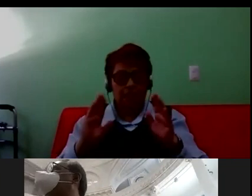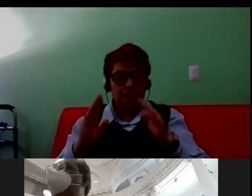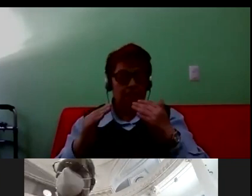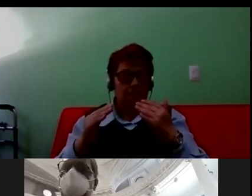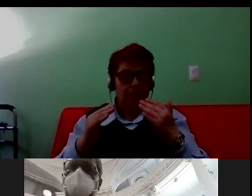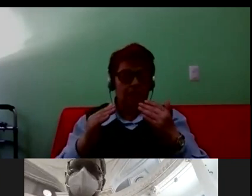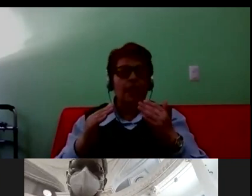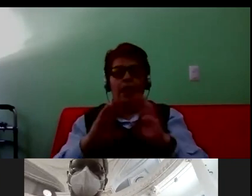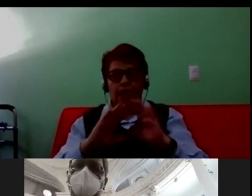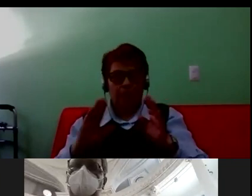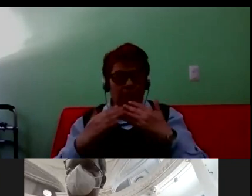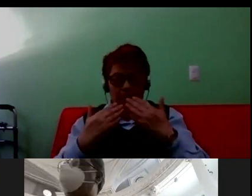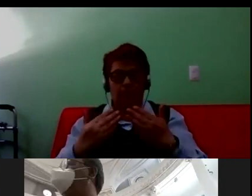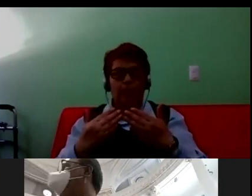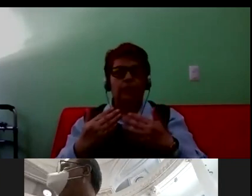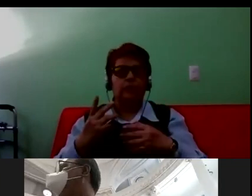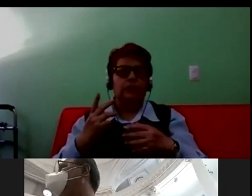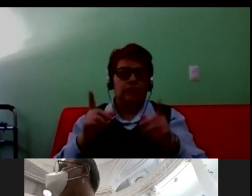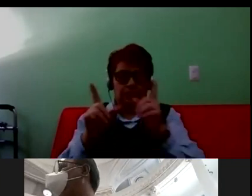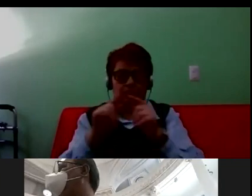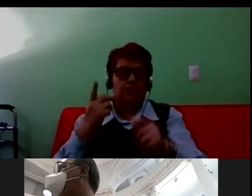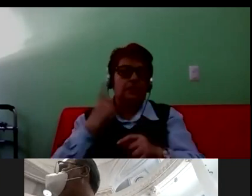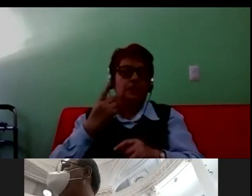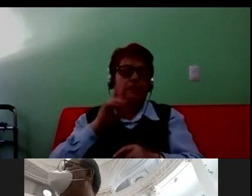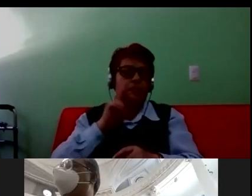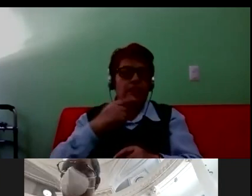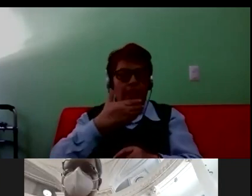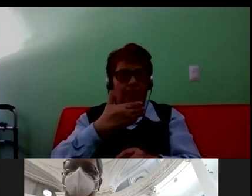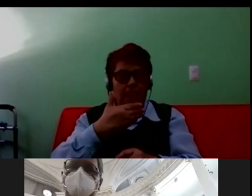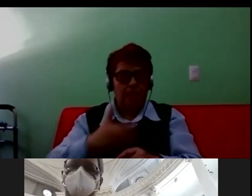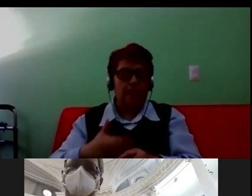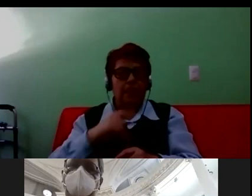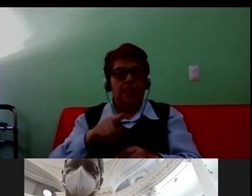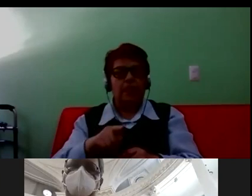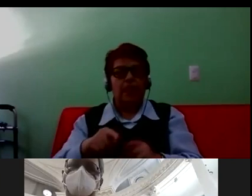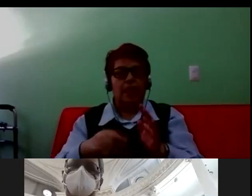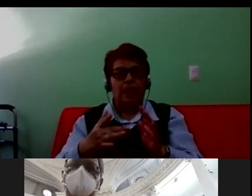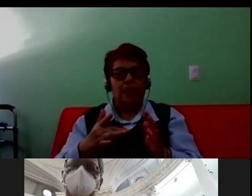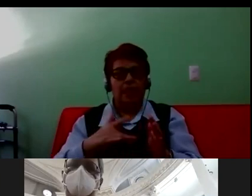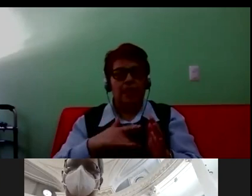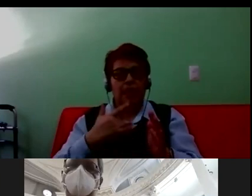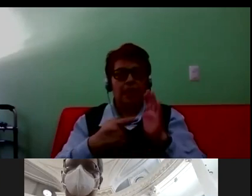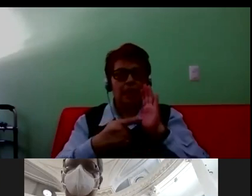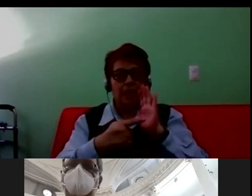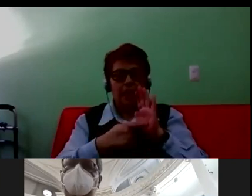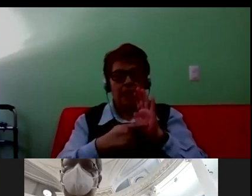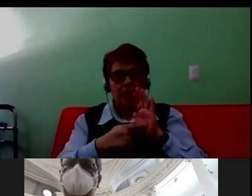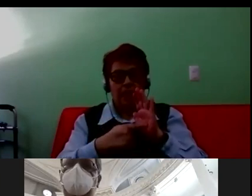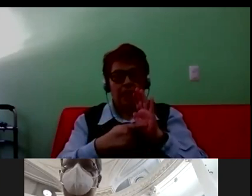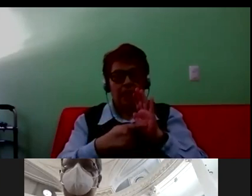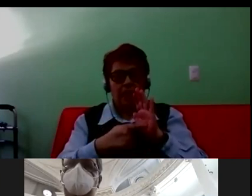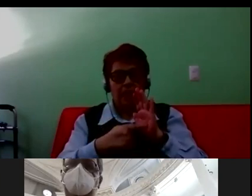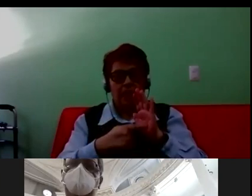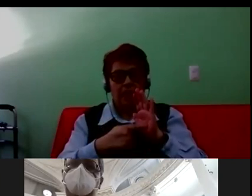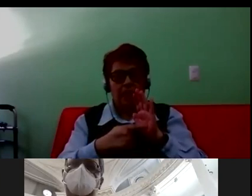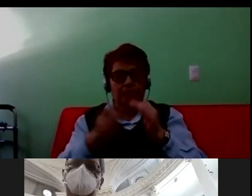En consecuencia, diputada, le informo que pondremos a consideración de